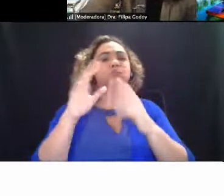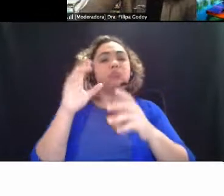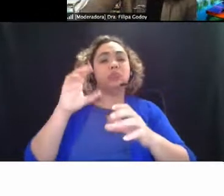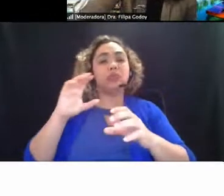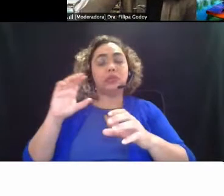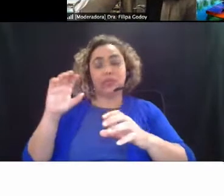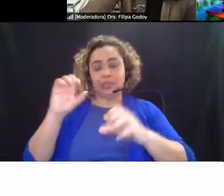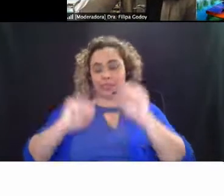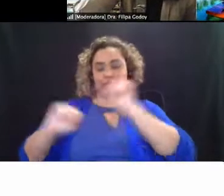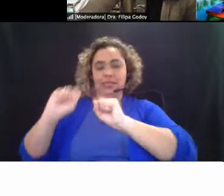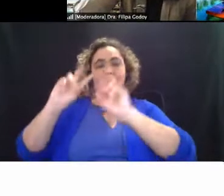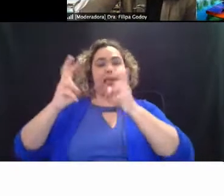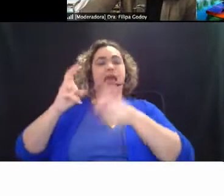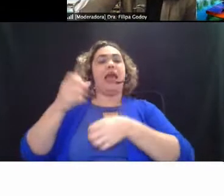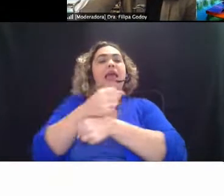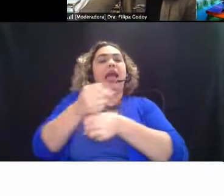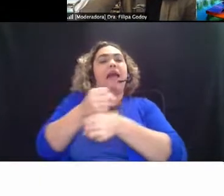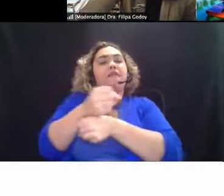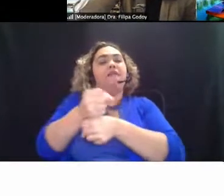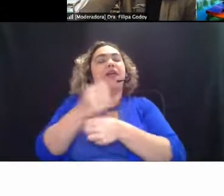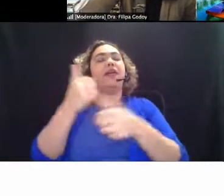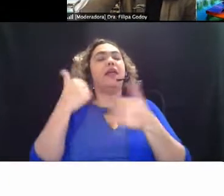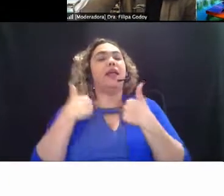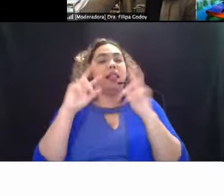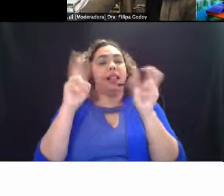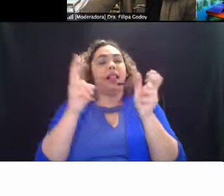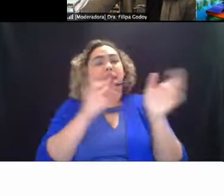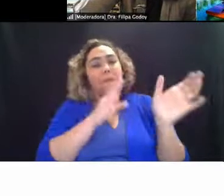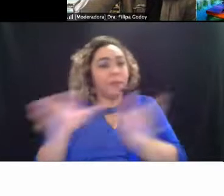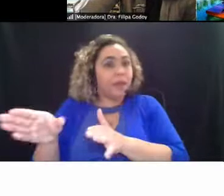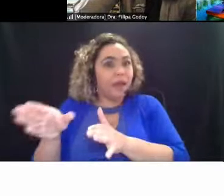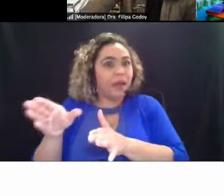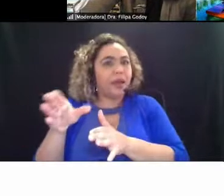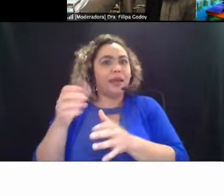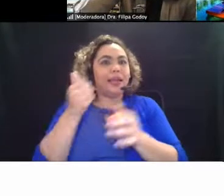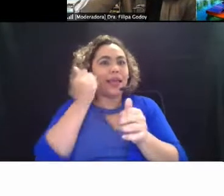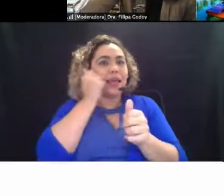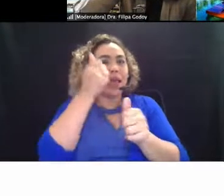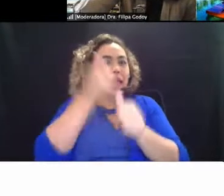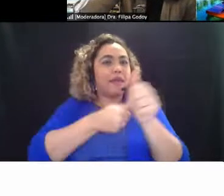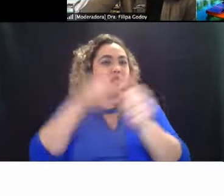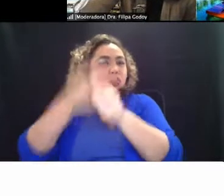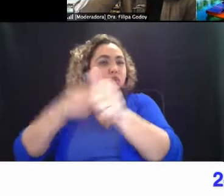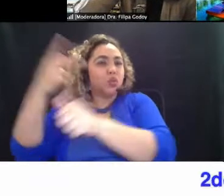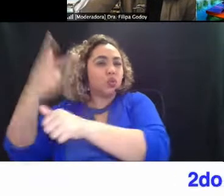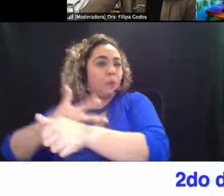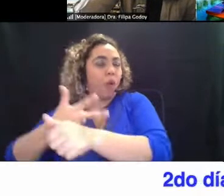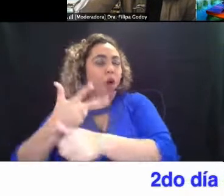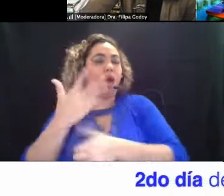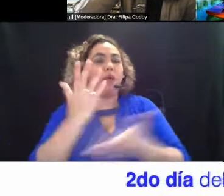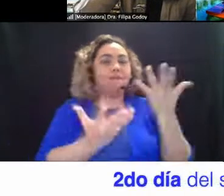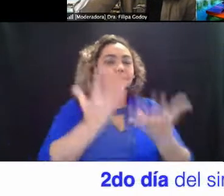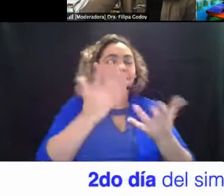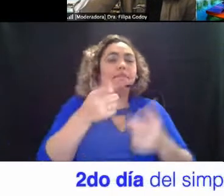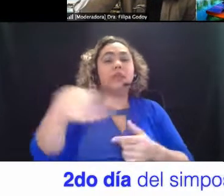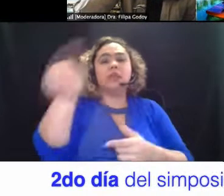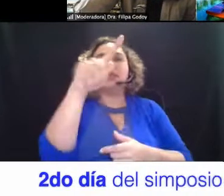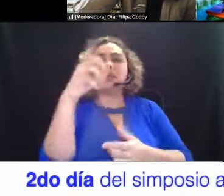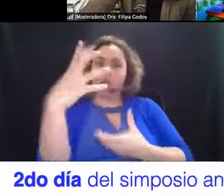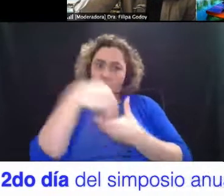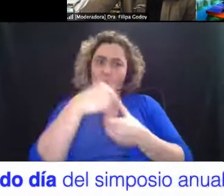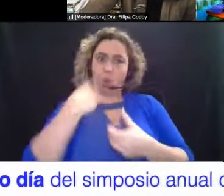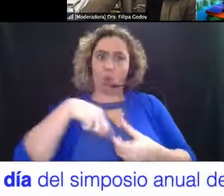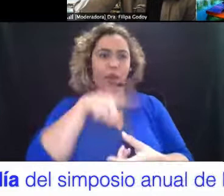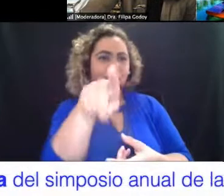that we normally prepare every 2 or 3 months. So please include us in